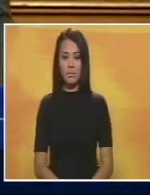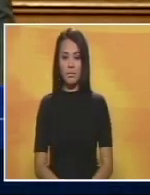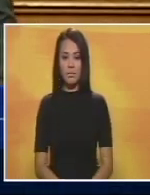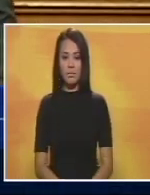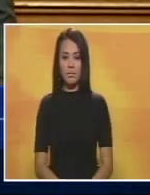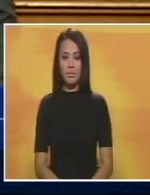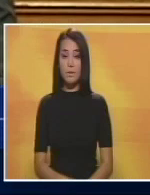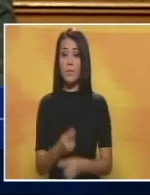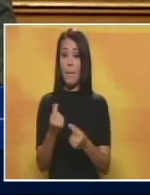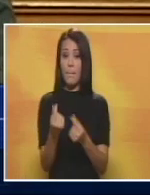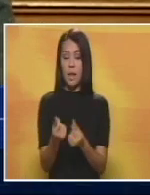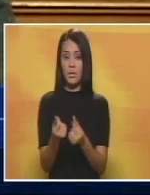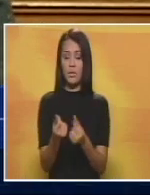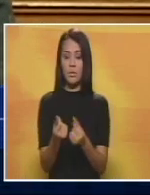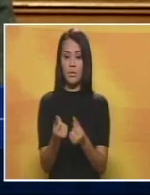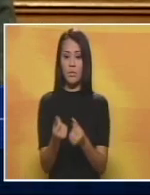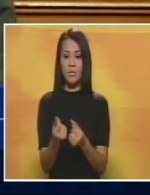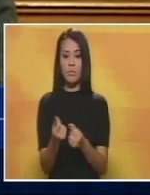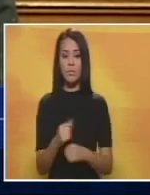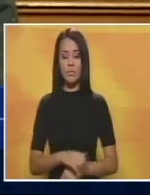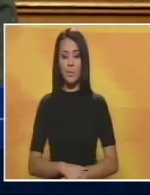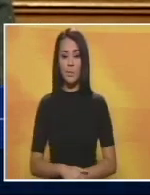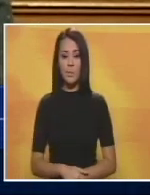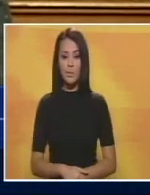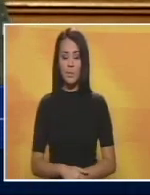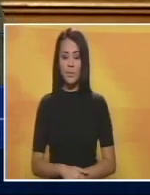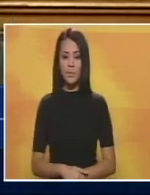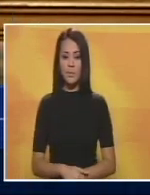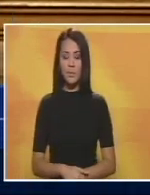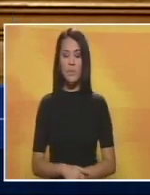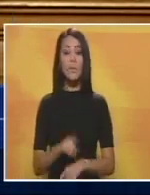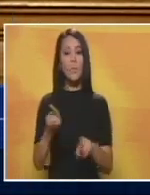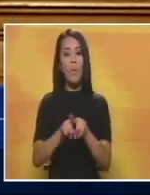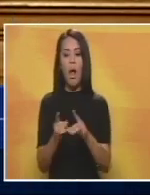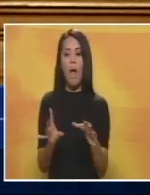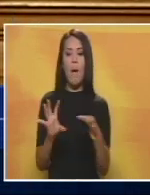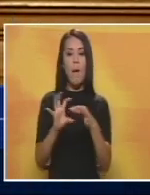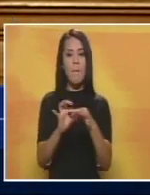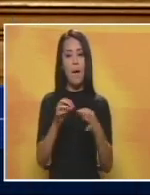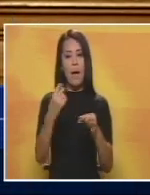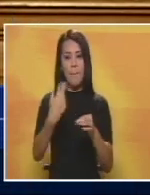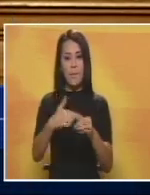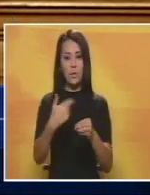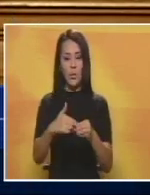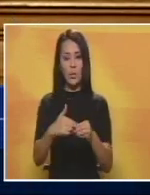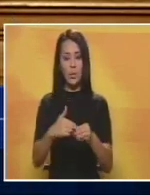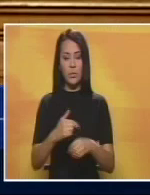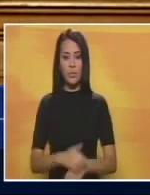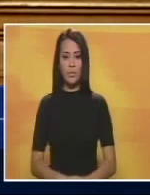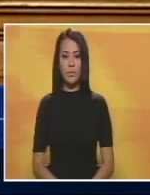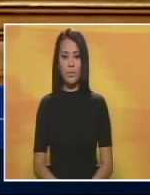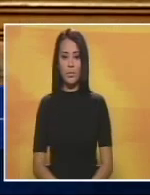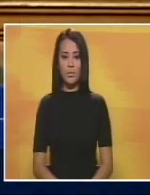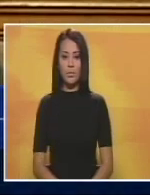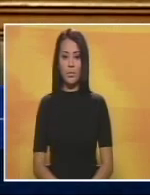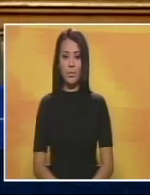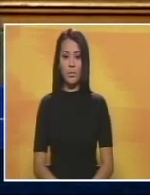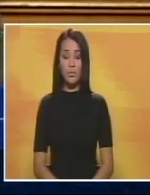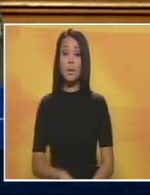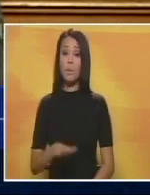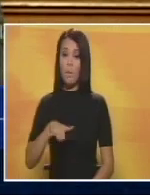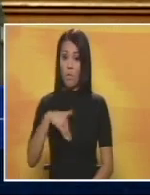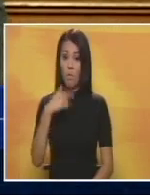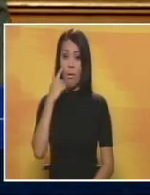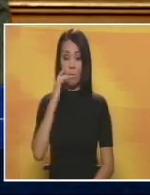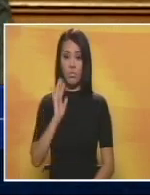porque tiene un precio referencial basado en el barril del petróleo. Y por ende nos